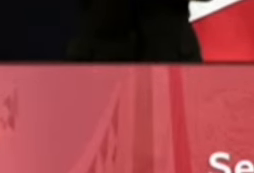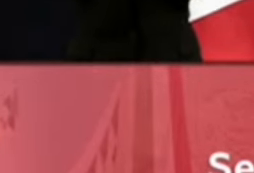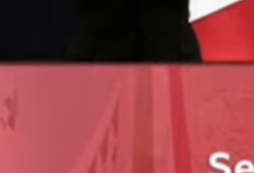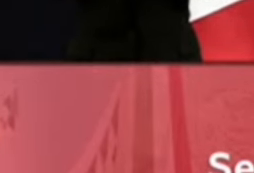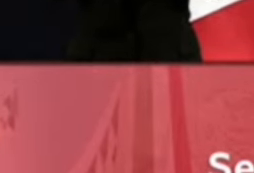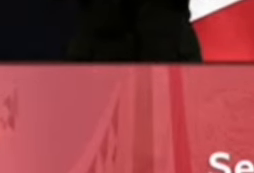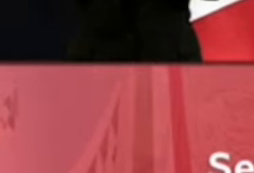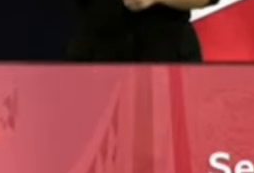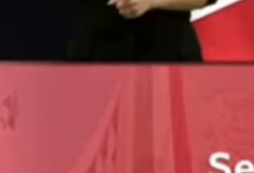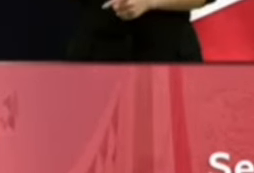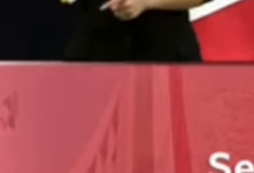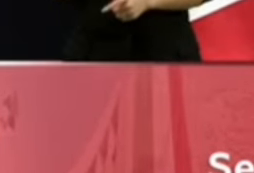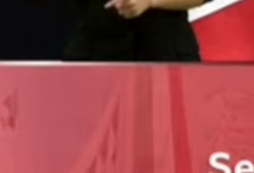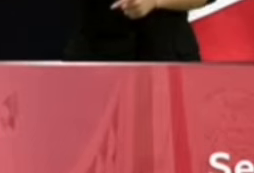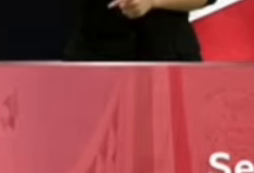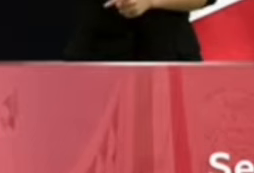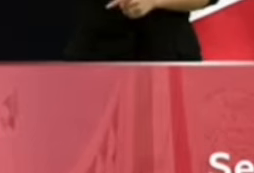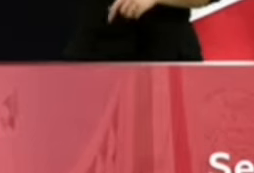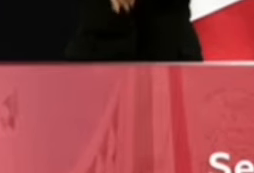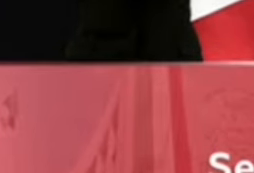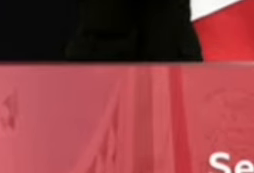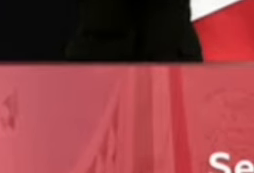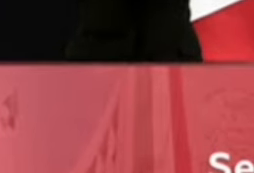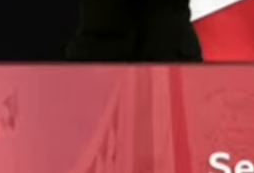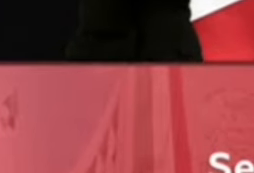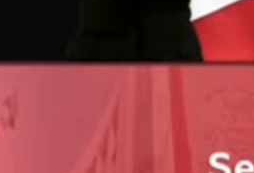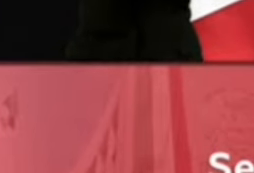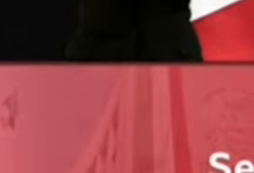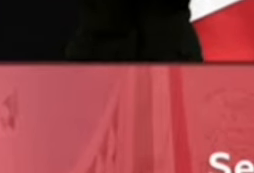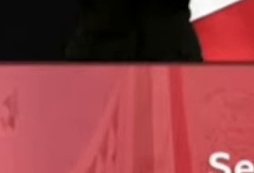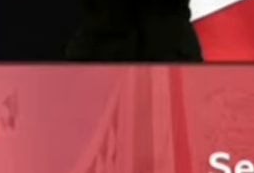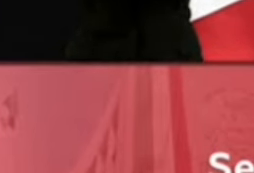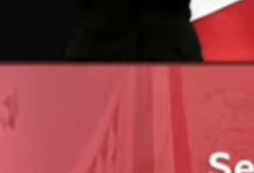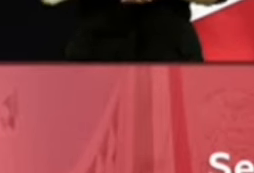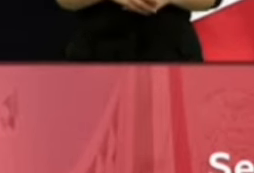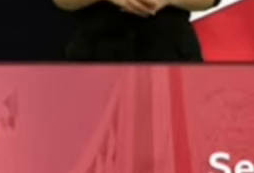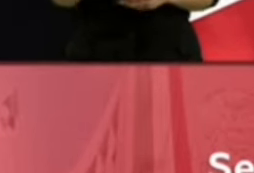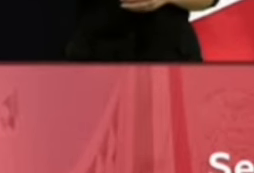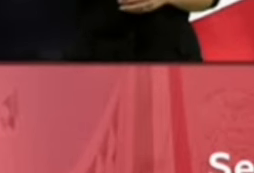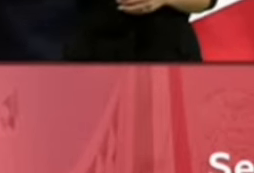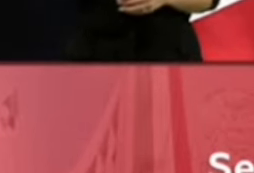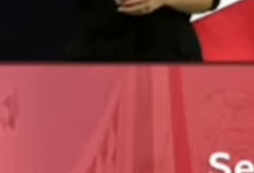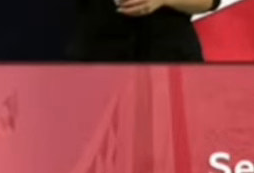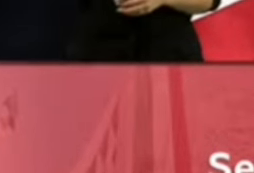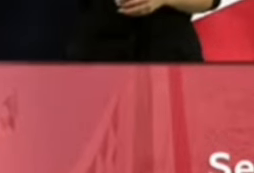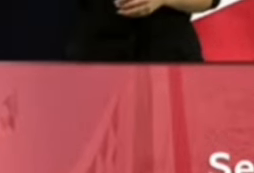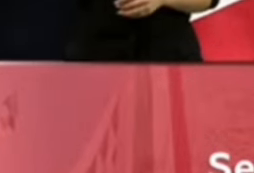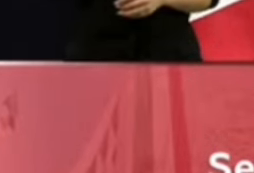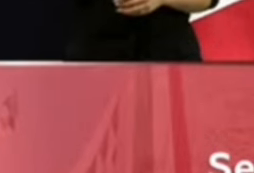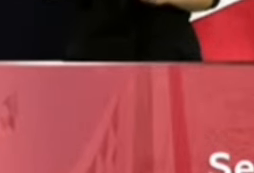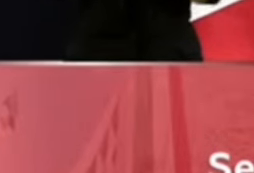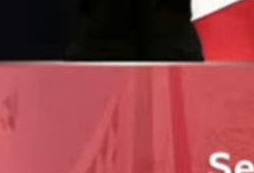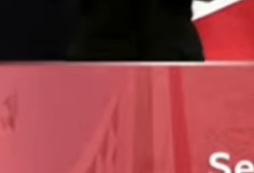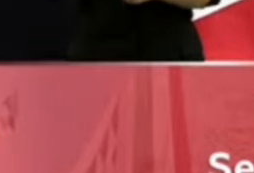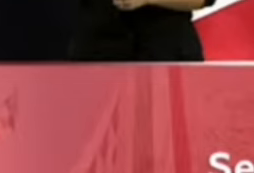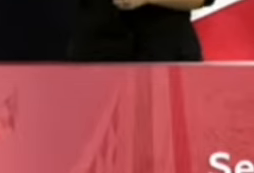de senadoras estadounidenses. Antes, senadora Campuzano, tiene la palabra. ¿Con qué